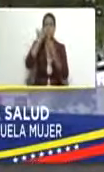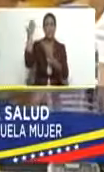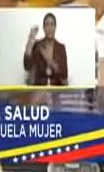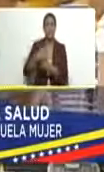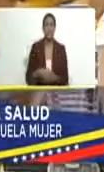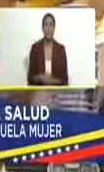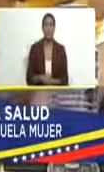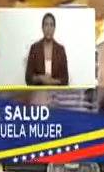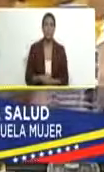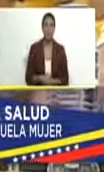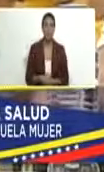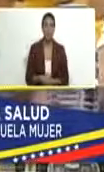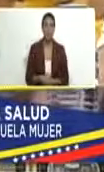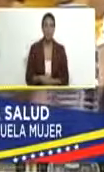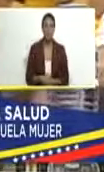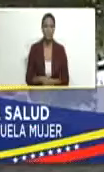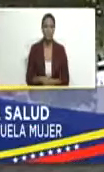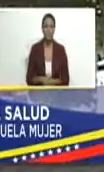¡Woo!